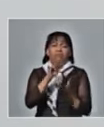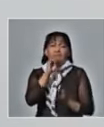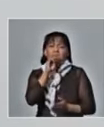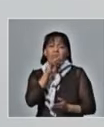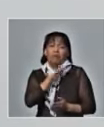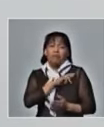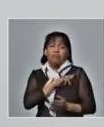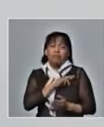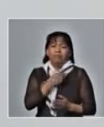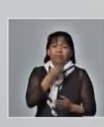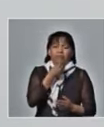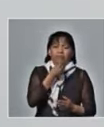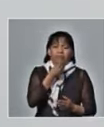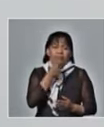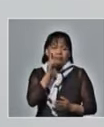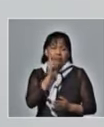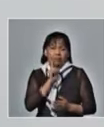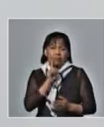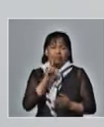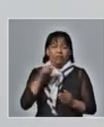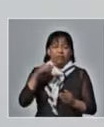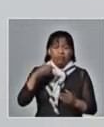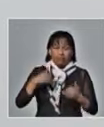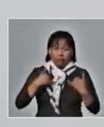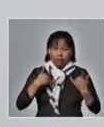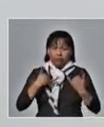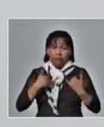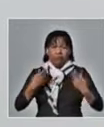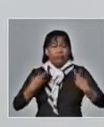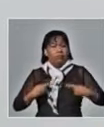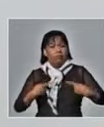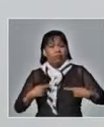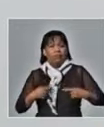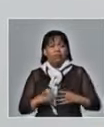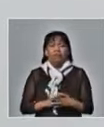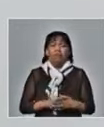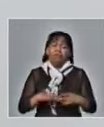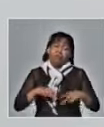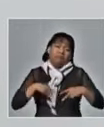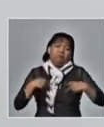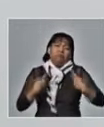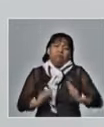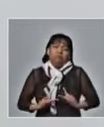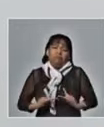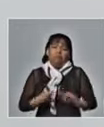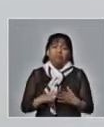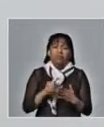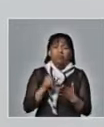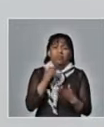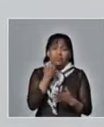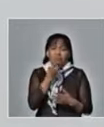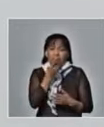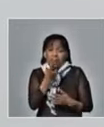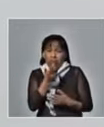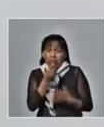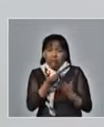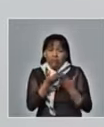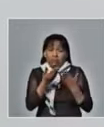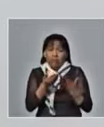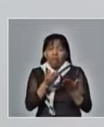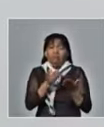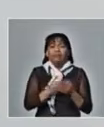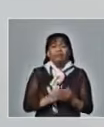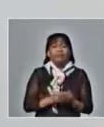a niñas, a niños, adolescentes, a personas en situación de vulnerabilidad. Y quiero decirles que ayudar